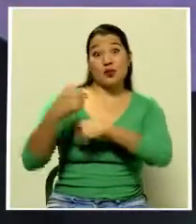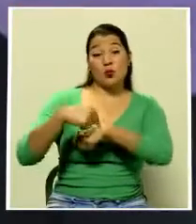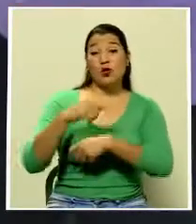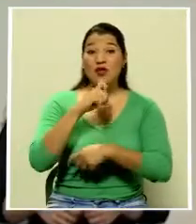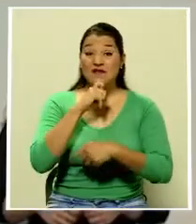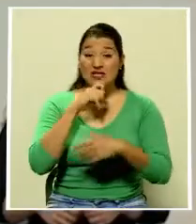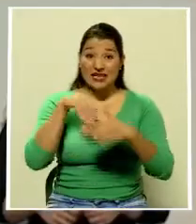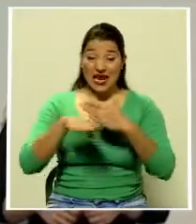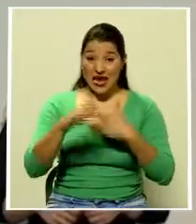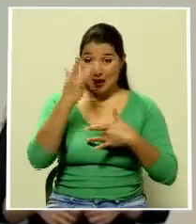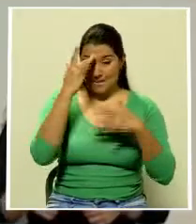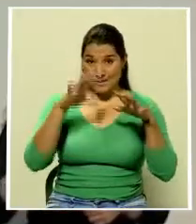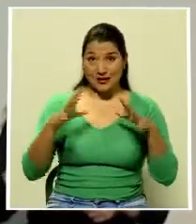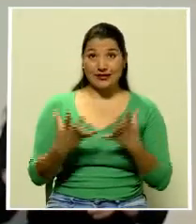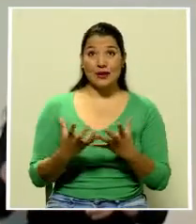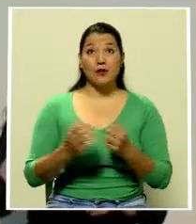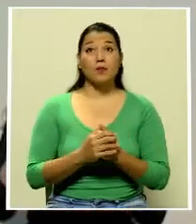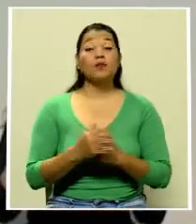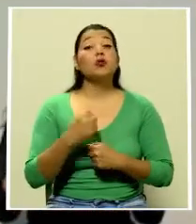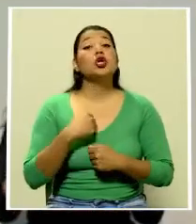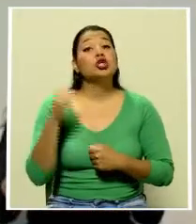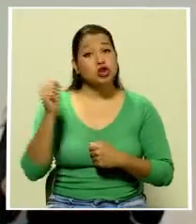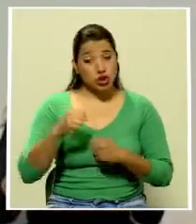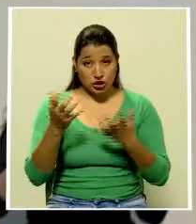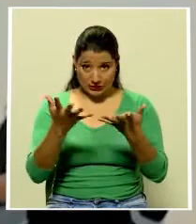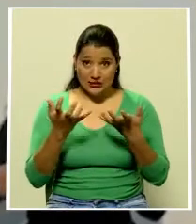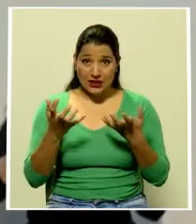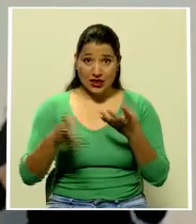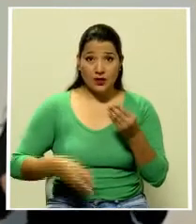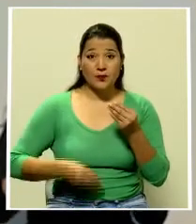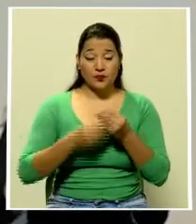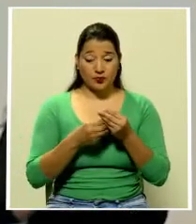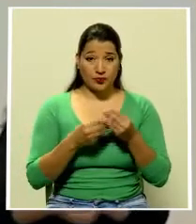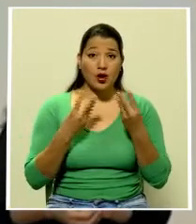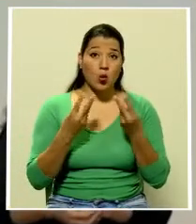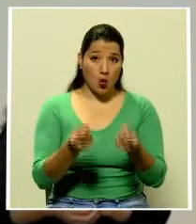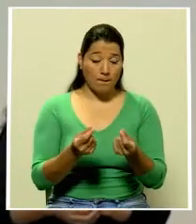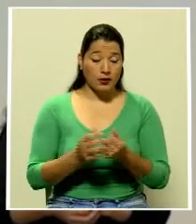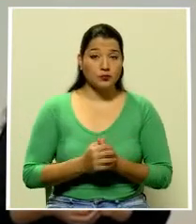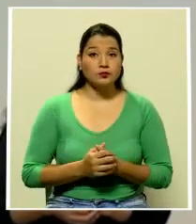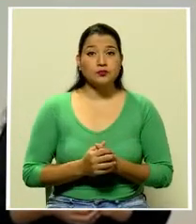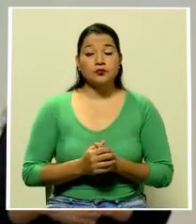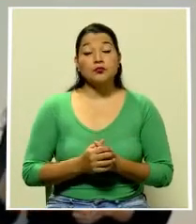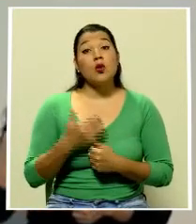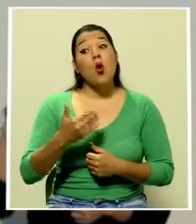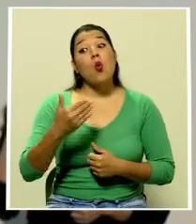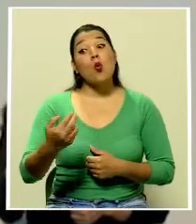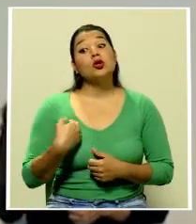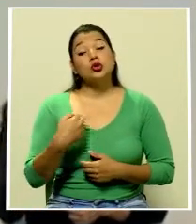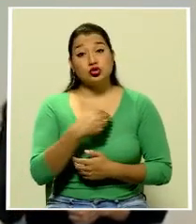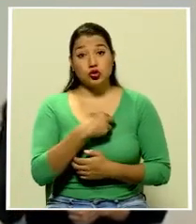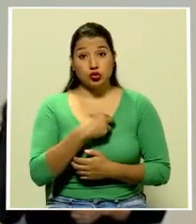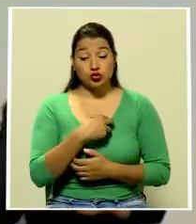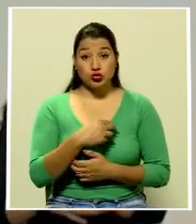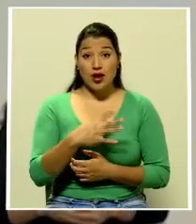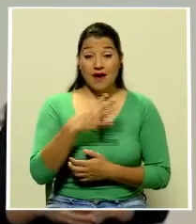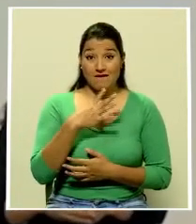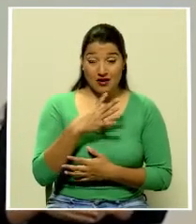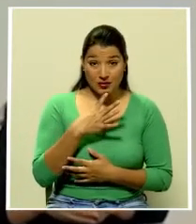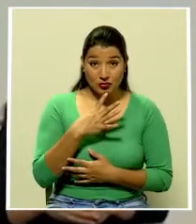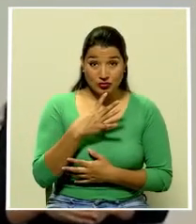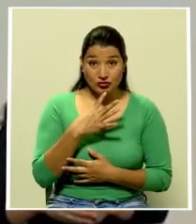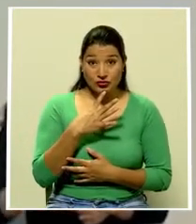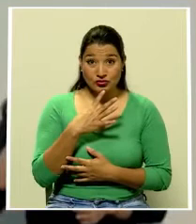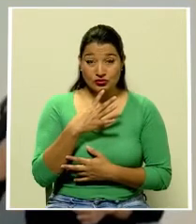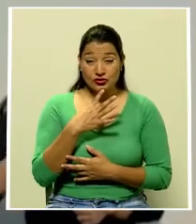pandemia. Y yo sí quisiera aquí agregar rápidamente, cuando hablamos de